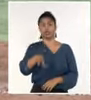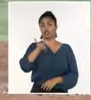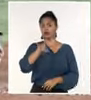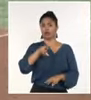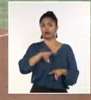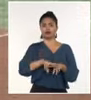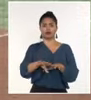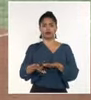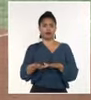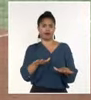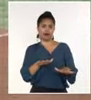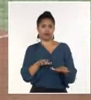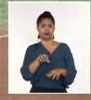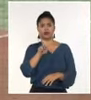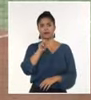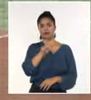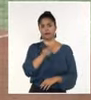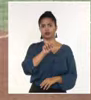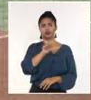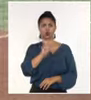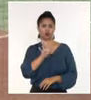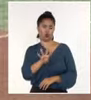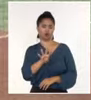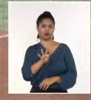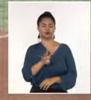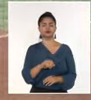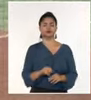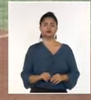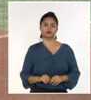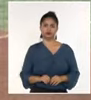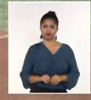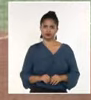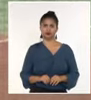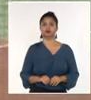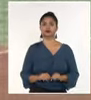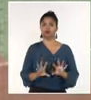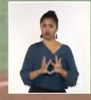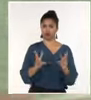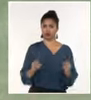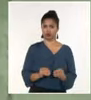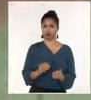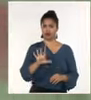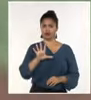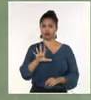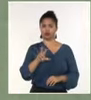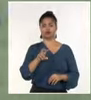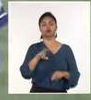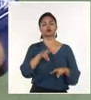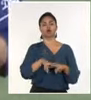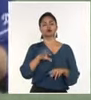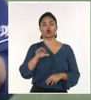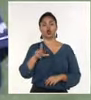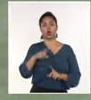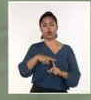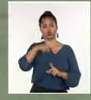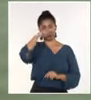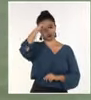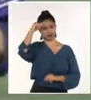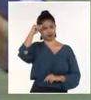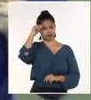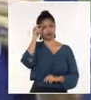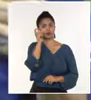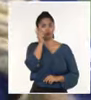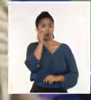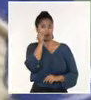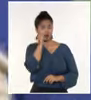en 24 salidas, todas como relevista, en las que acumula además 5 holds. El rescate del pinareño selló la victoria